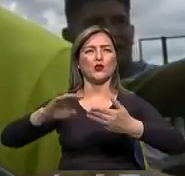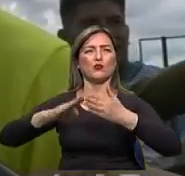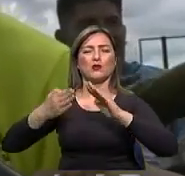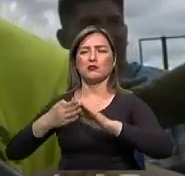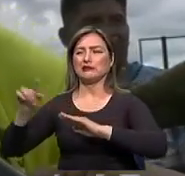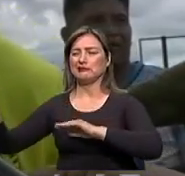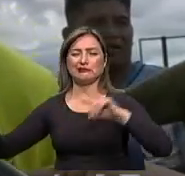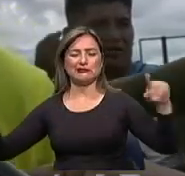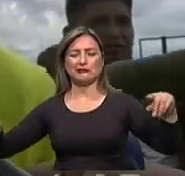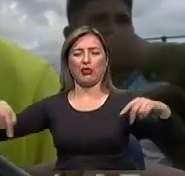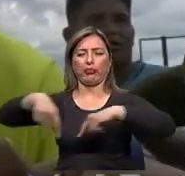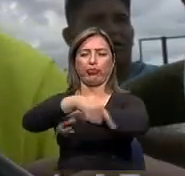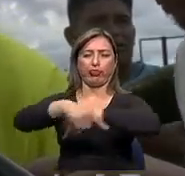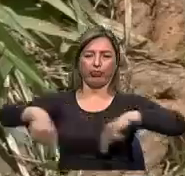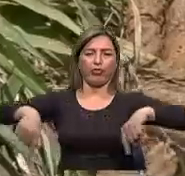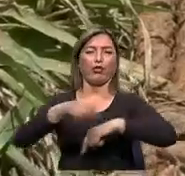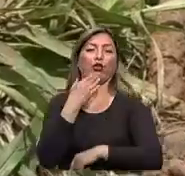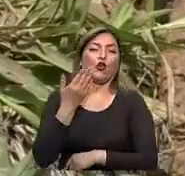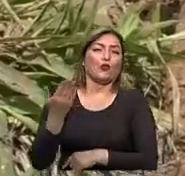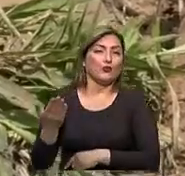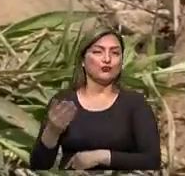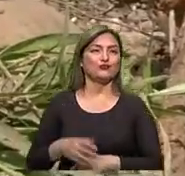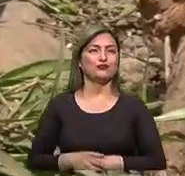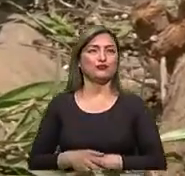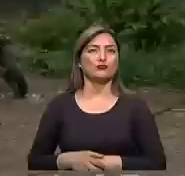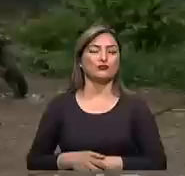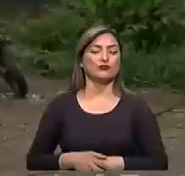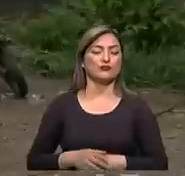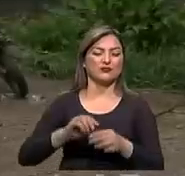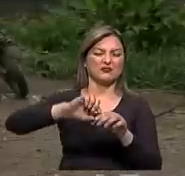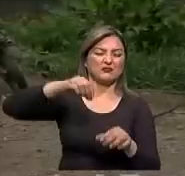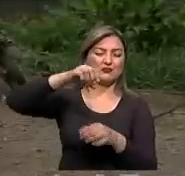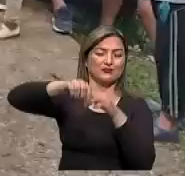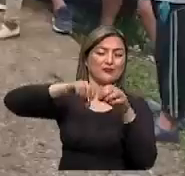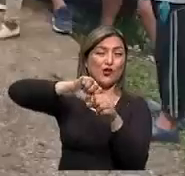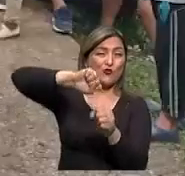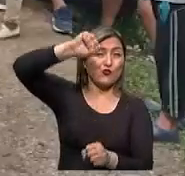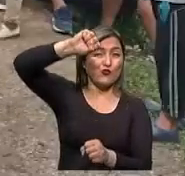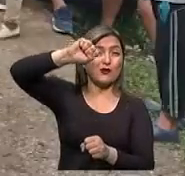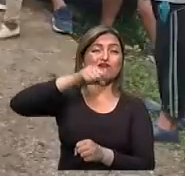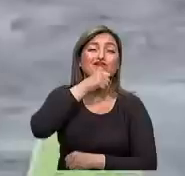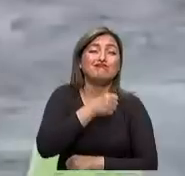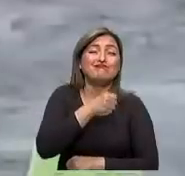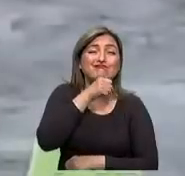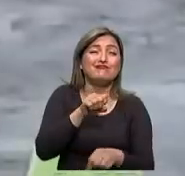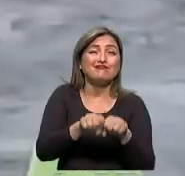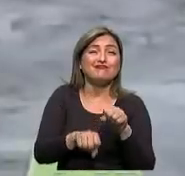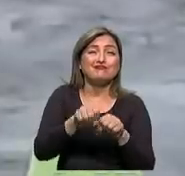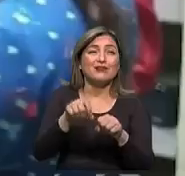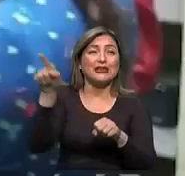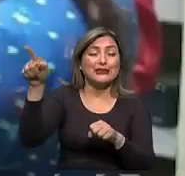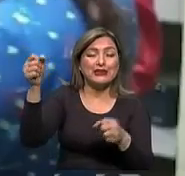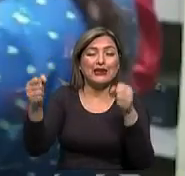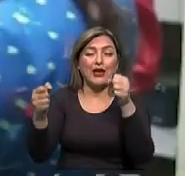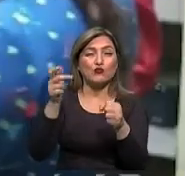comunidades que trafican por acá en este lugar. Los viejos cables en donde se anclaba la estructura metálica del viaducto se dieron cuando transitaba